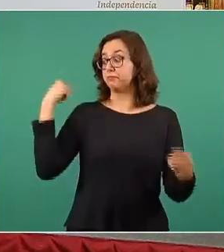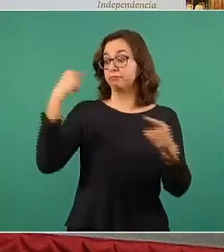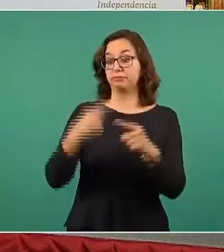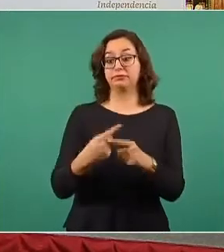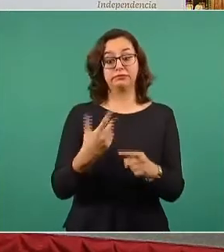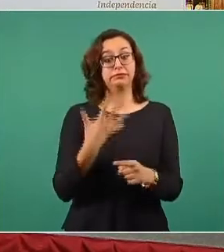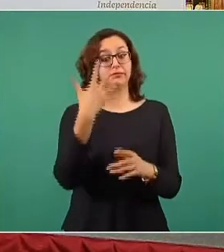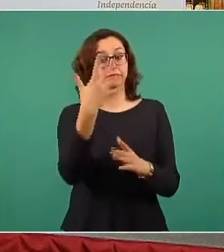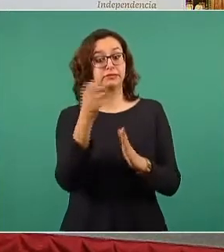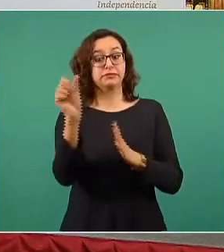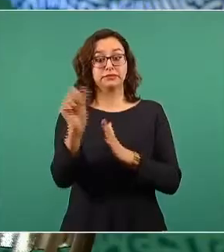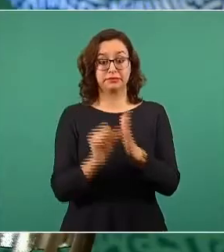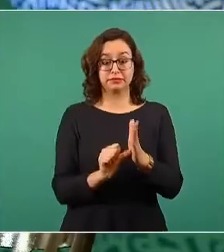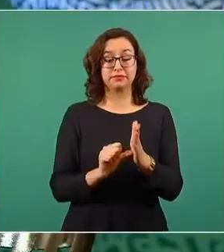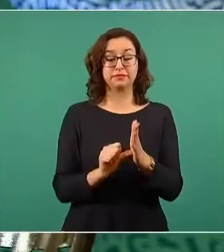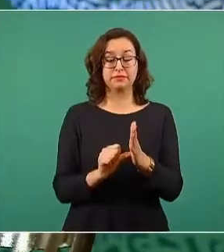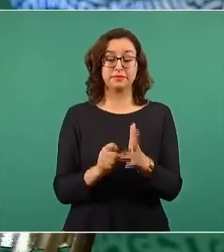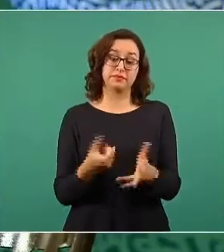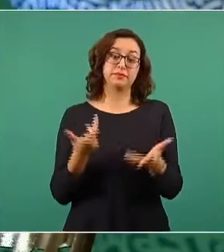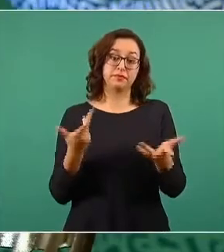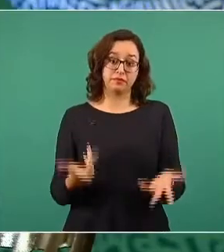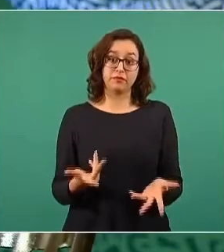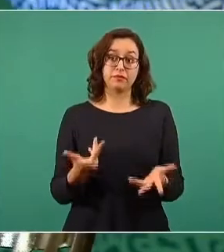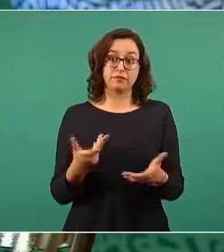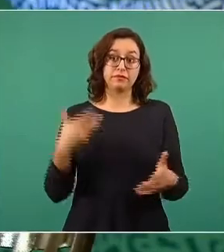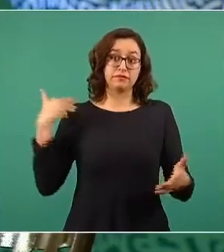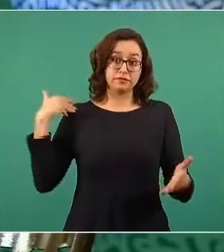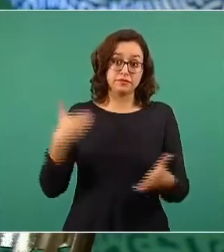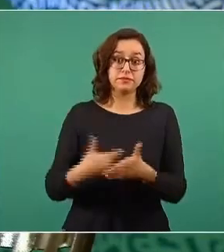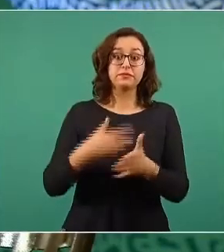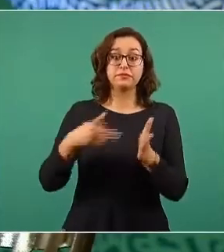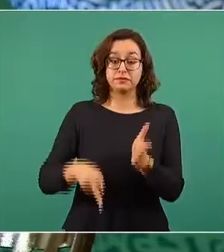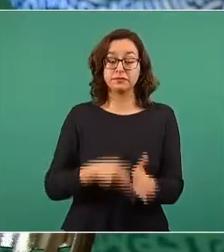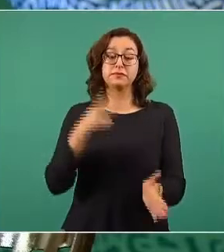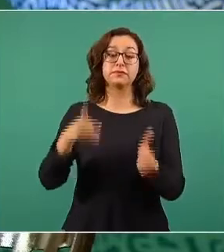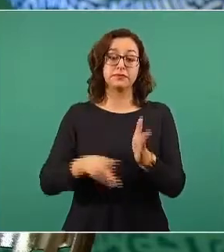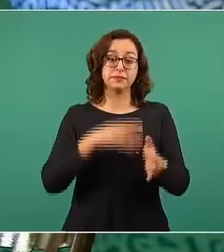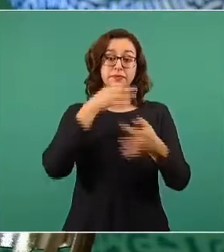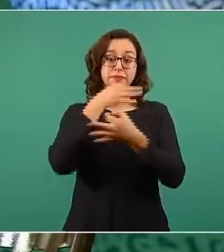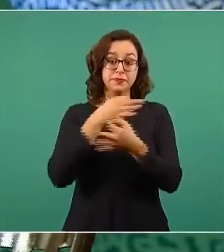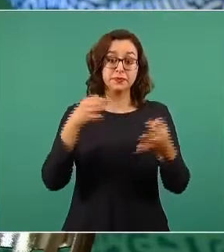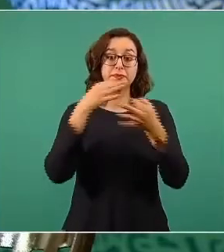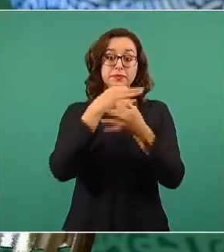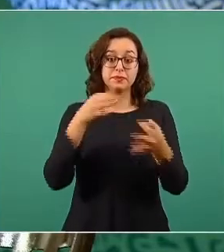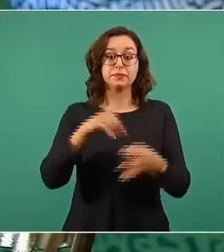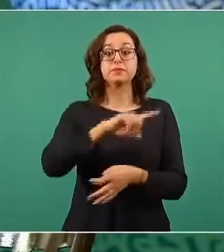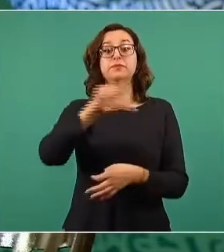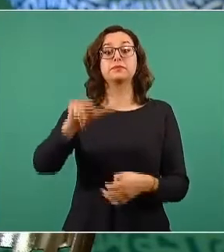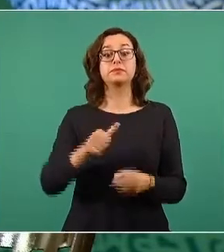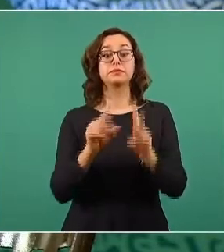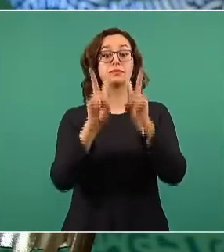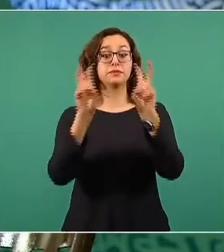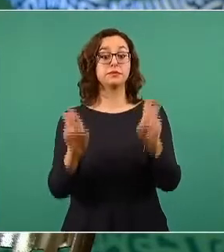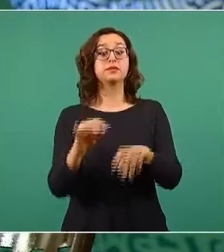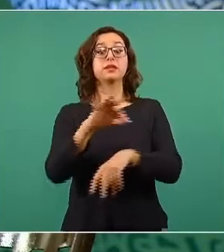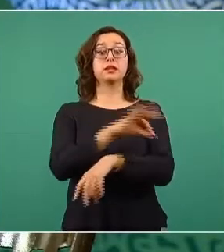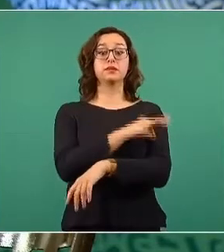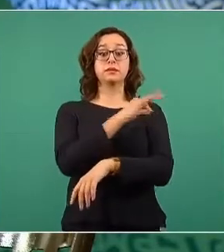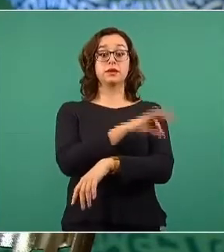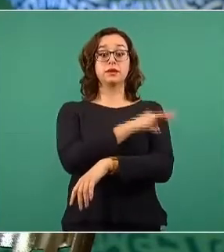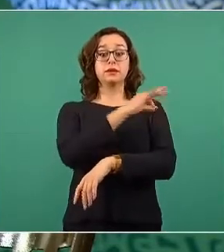la vacunación comentaremos cómo vamos avanzando en general y destacaremos